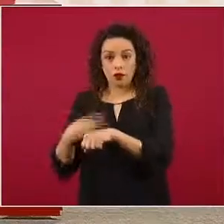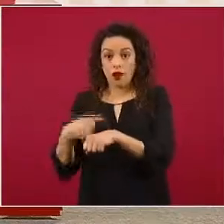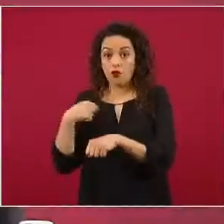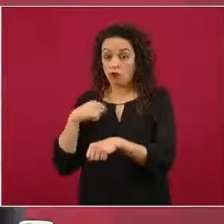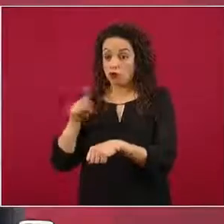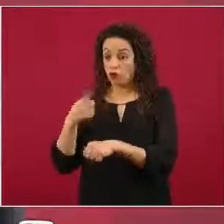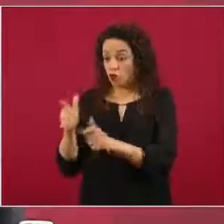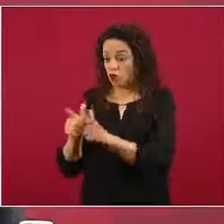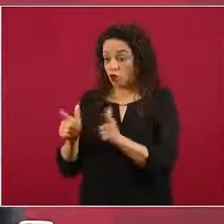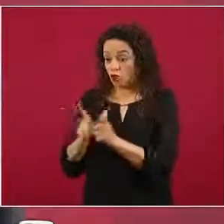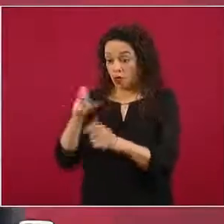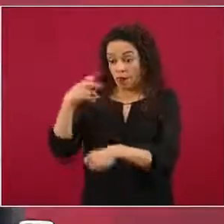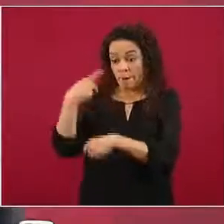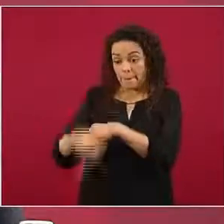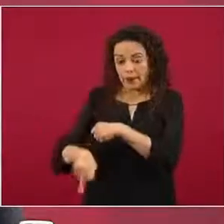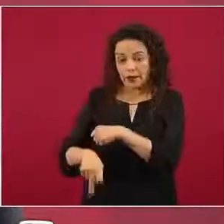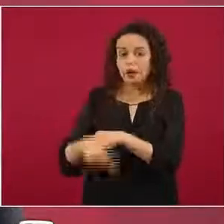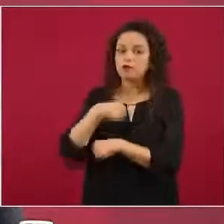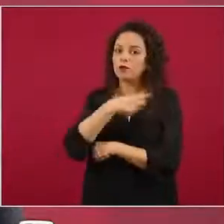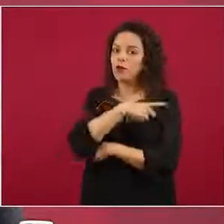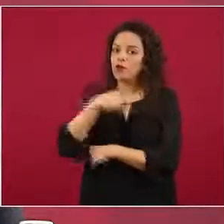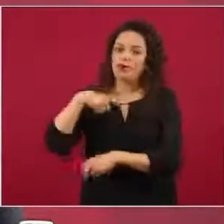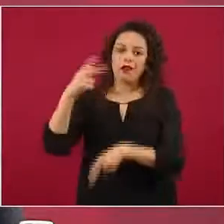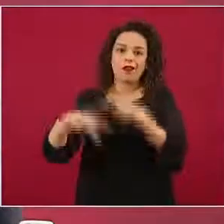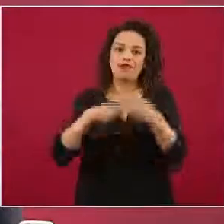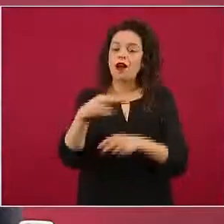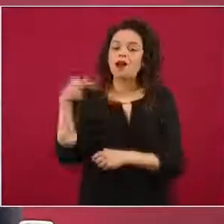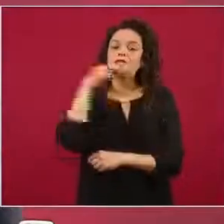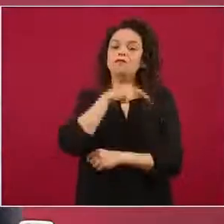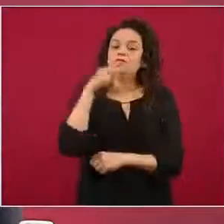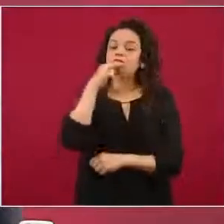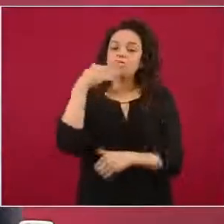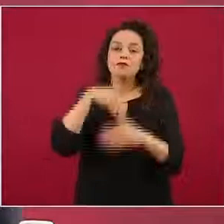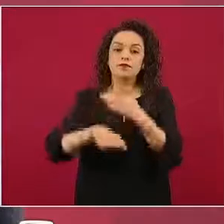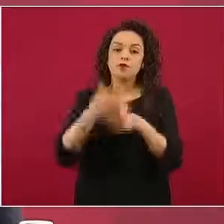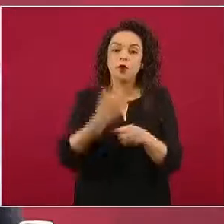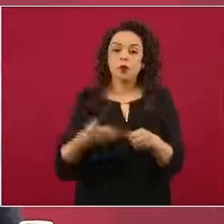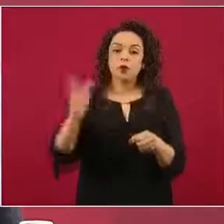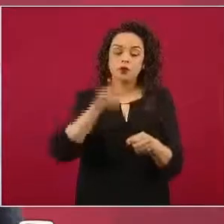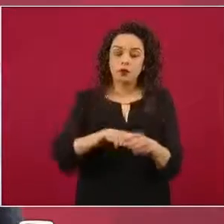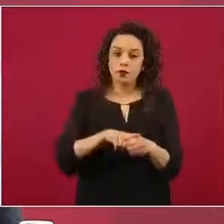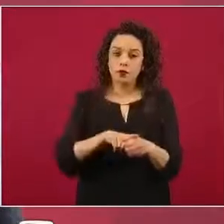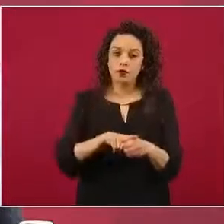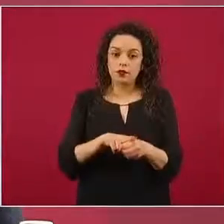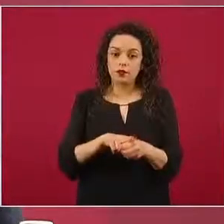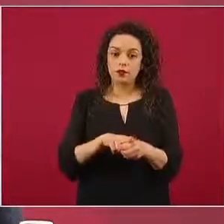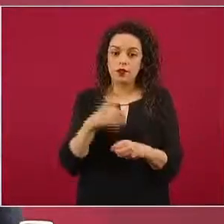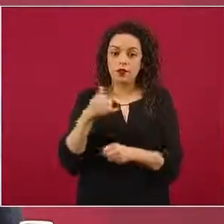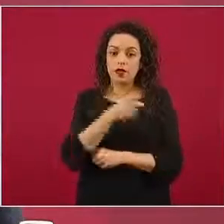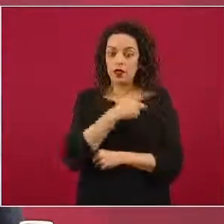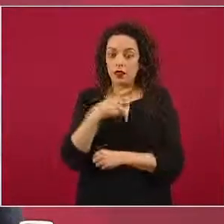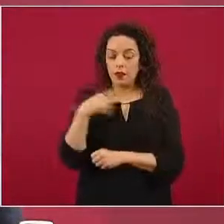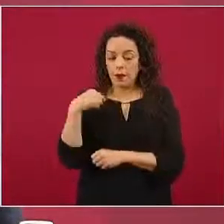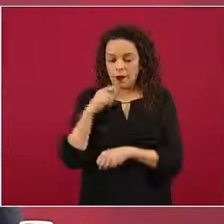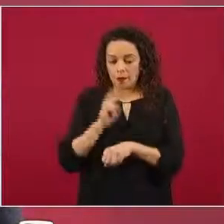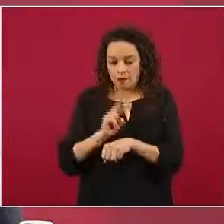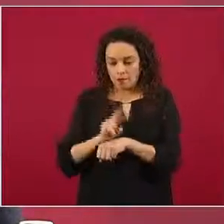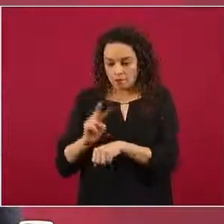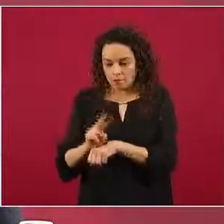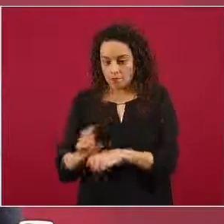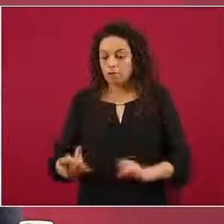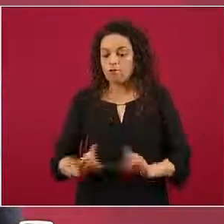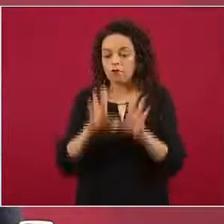de buscar la atención del profesional de la salud y estar atento para cuando existe la necesidad de un tratamiento en